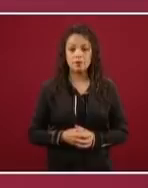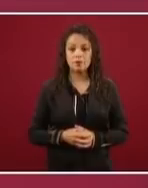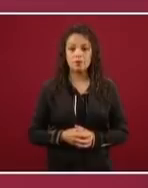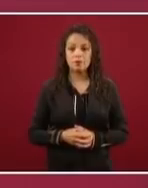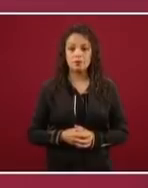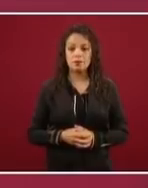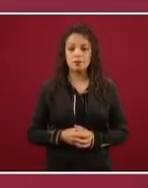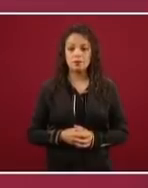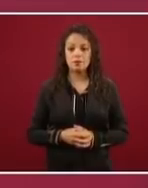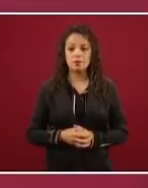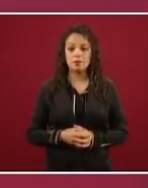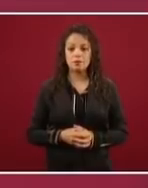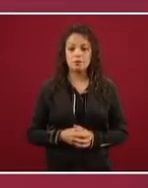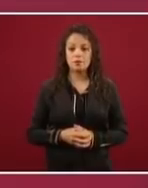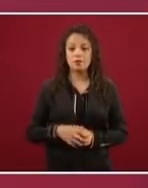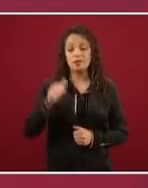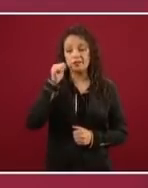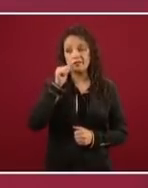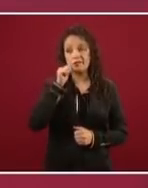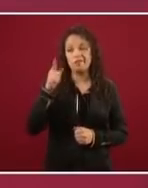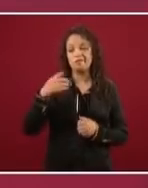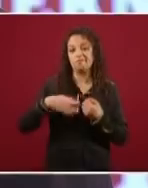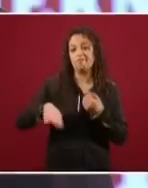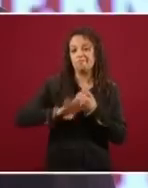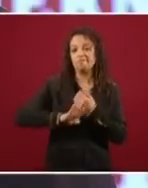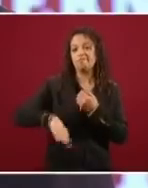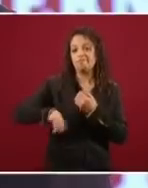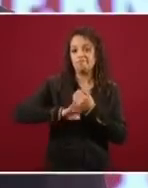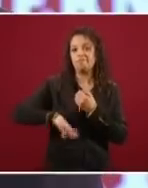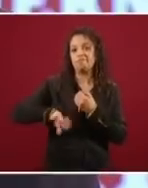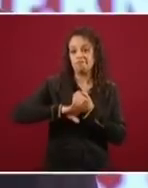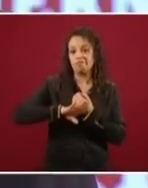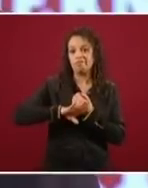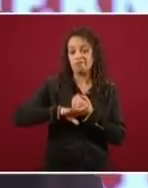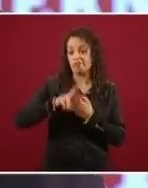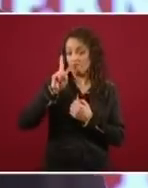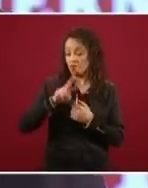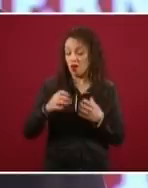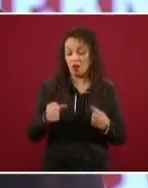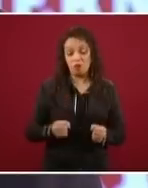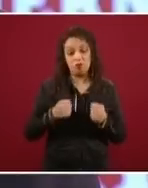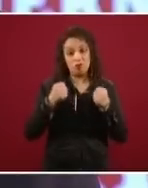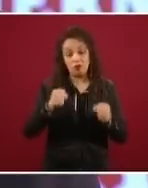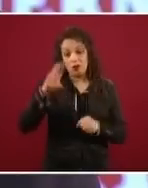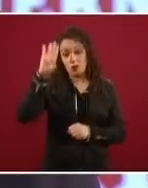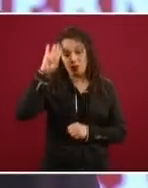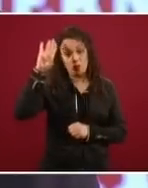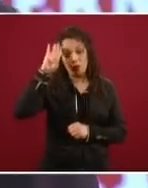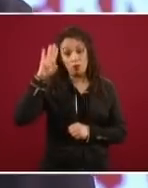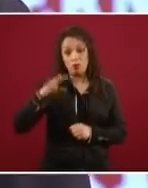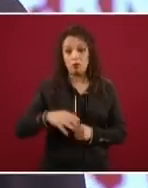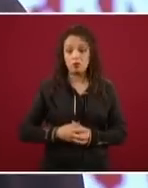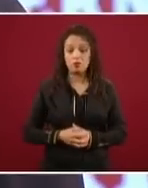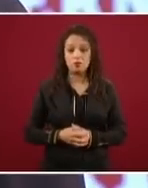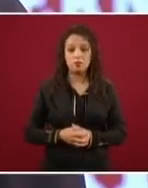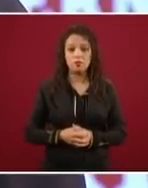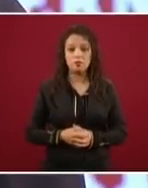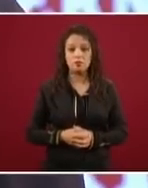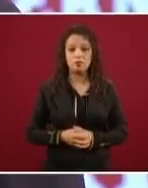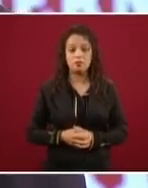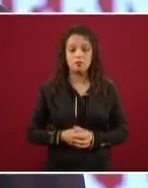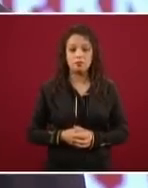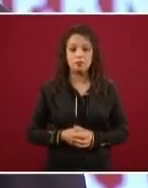los ataques al gobierno muy fuertes nada más que no